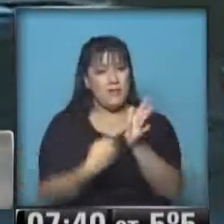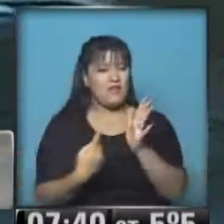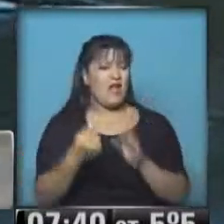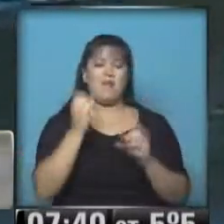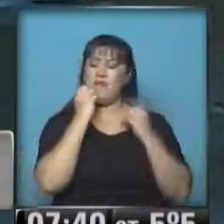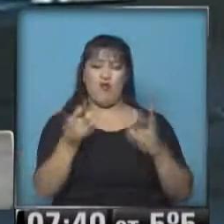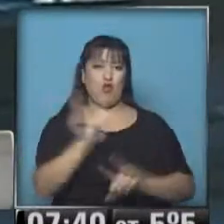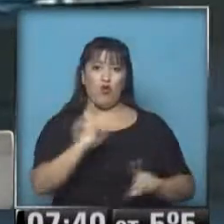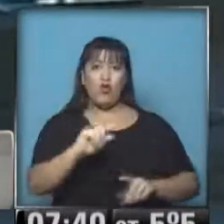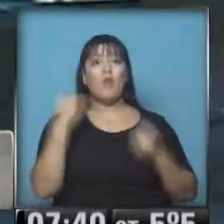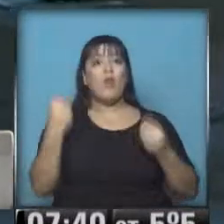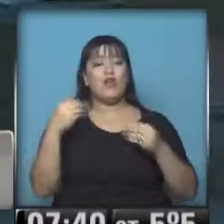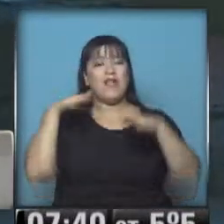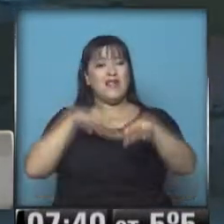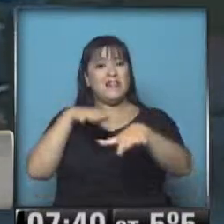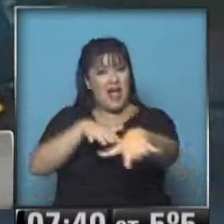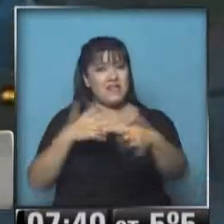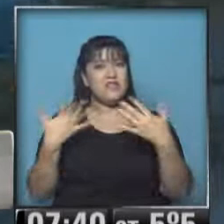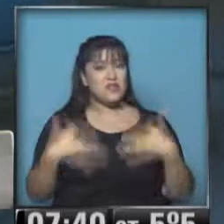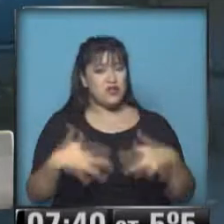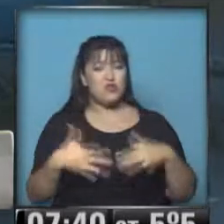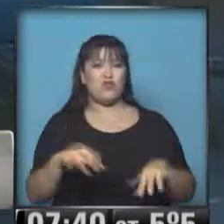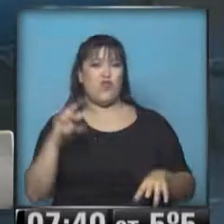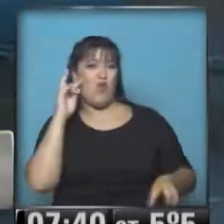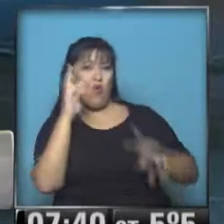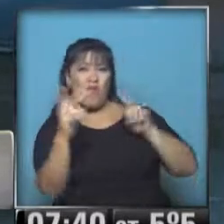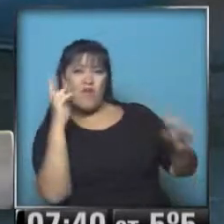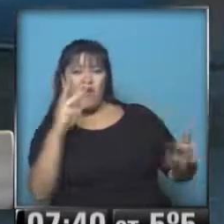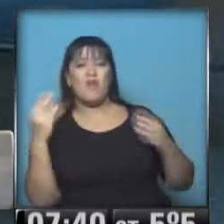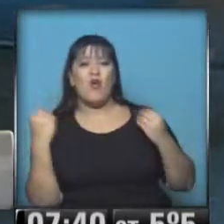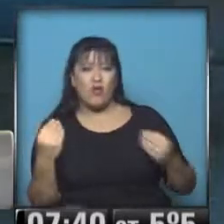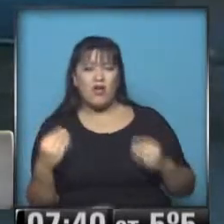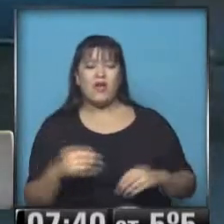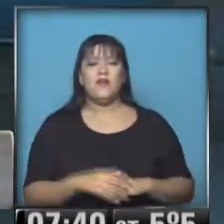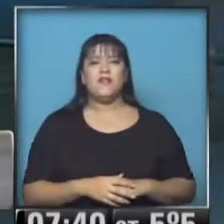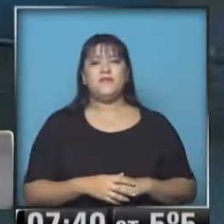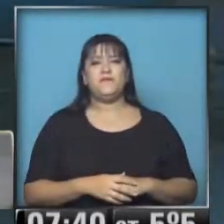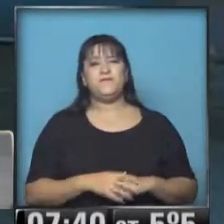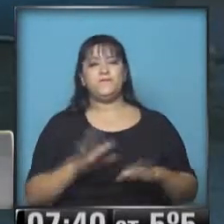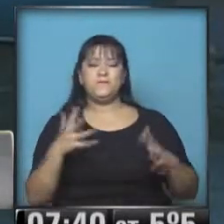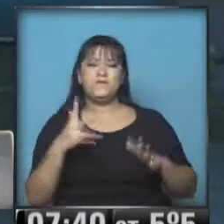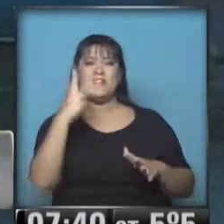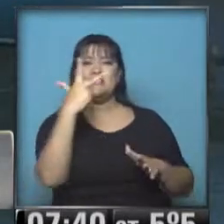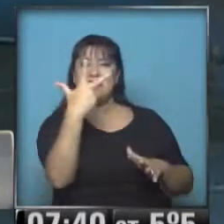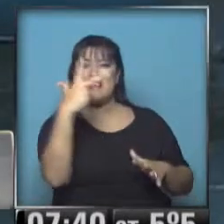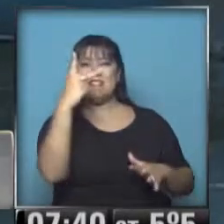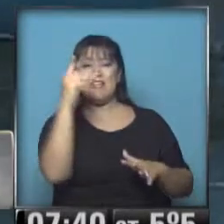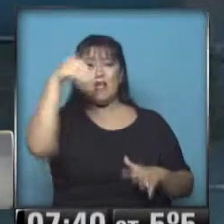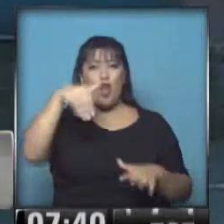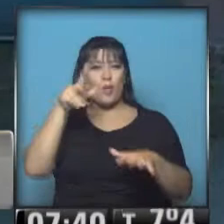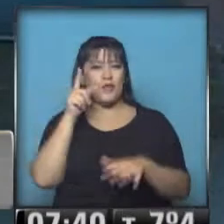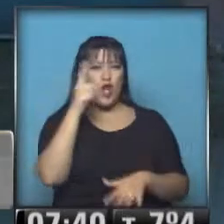el tránsito al menos por lo que hemos podido percibir nosotros una distancia de unos tres kilómetros está